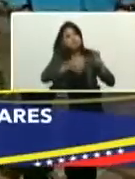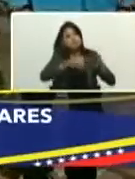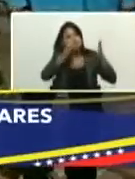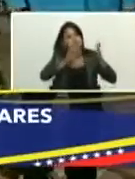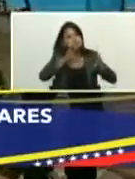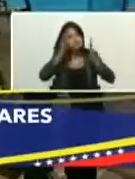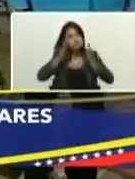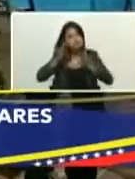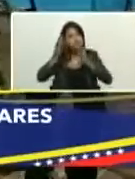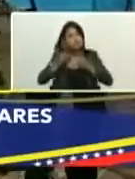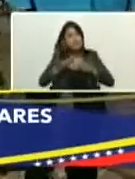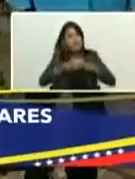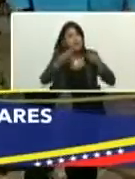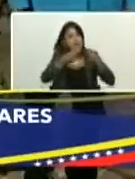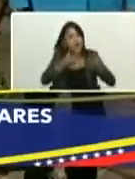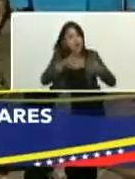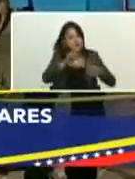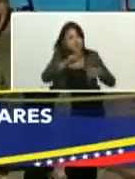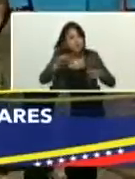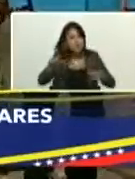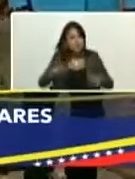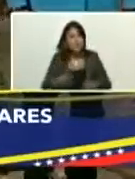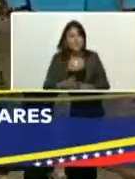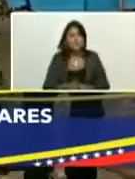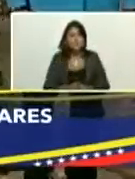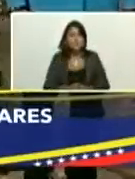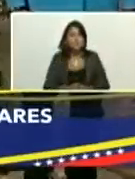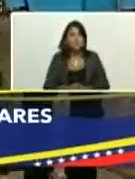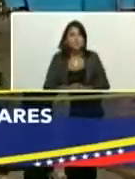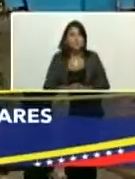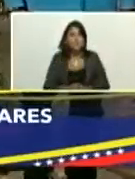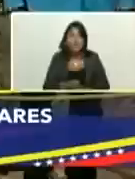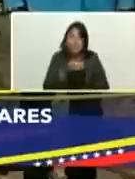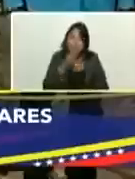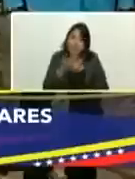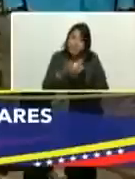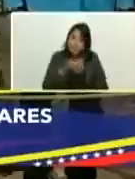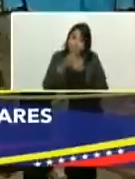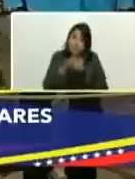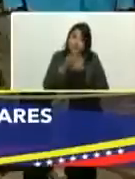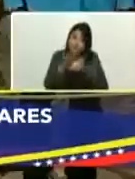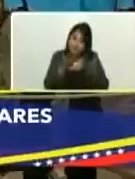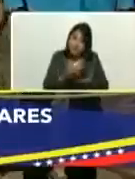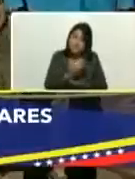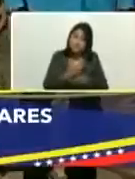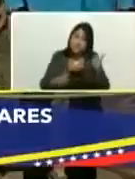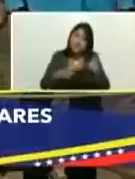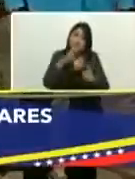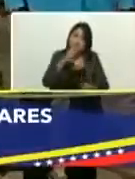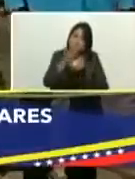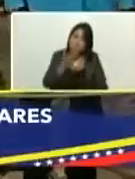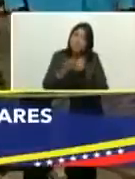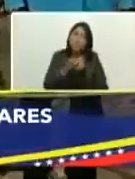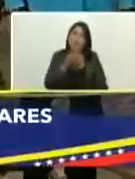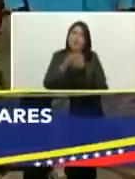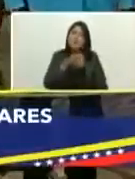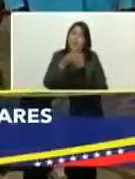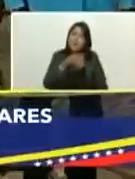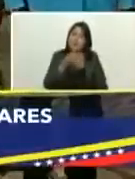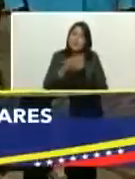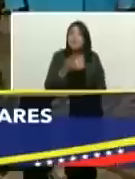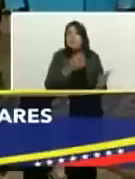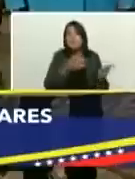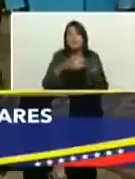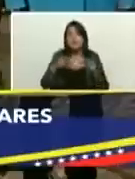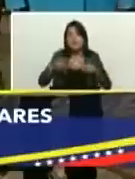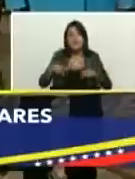viviendas para nuestro pueblo, amigo. Bueno, buenas tardes, ciudadano presidente Nicolás Maduro. Le damos la bienvenida acá